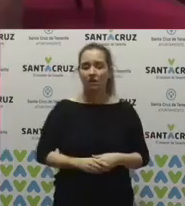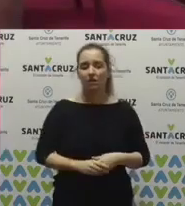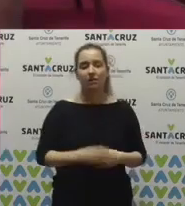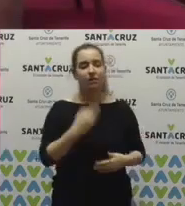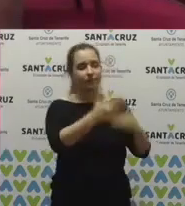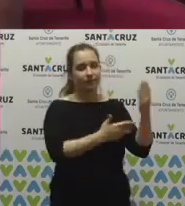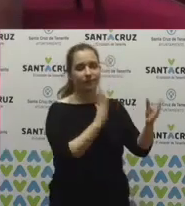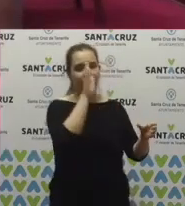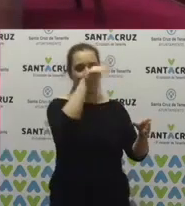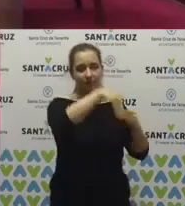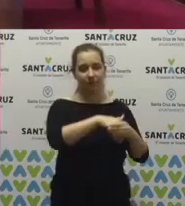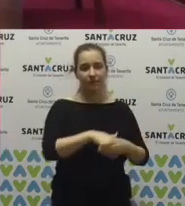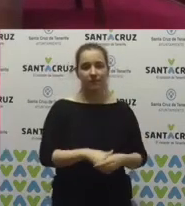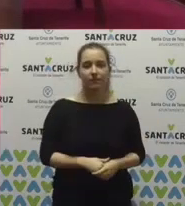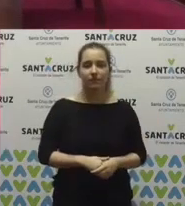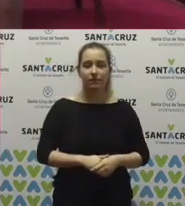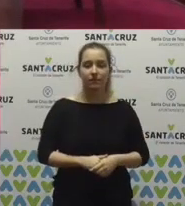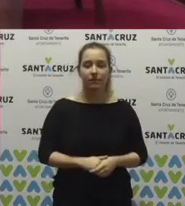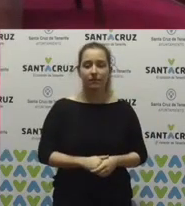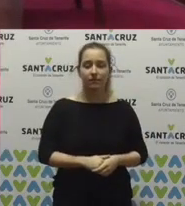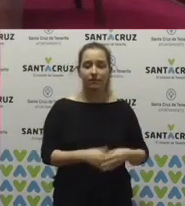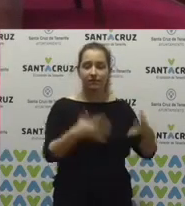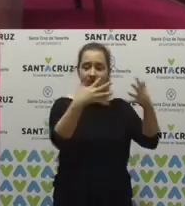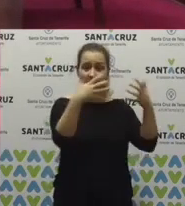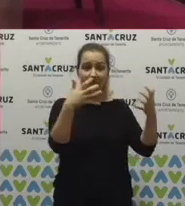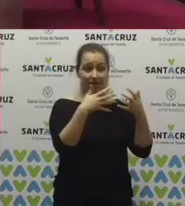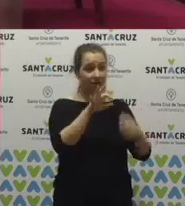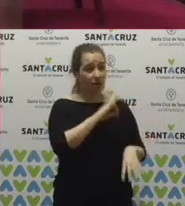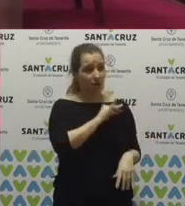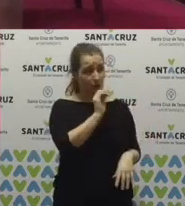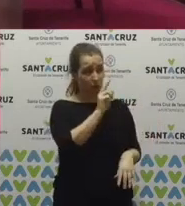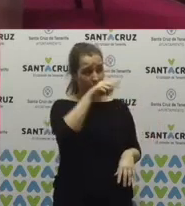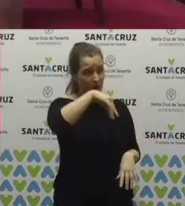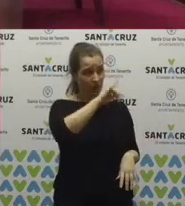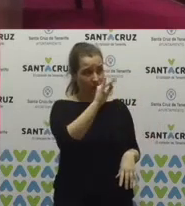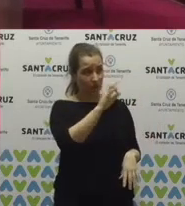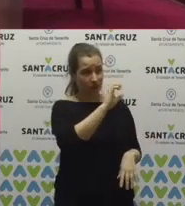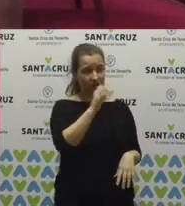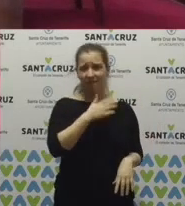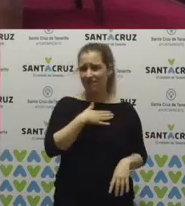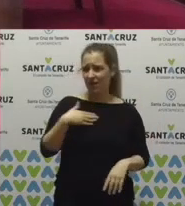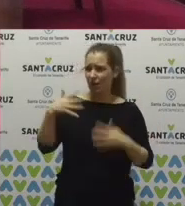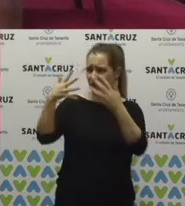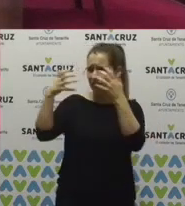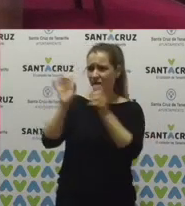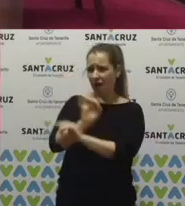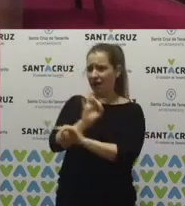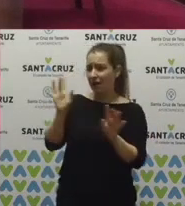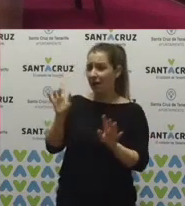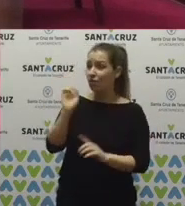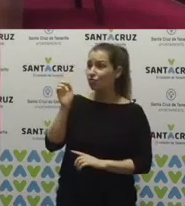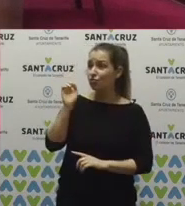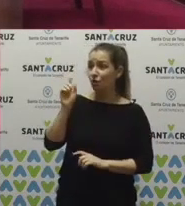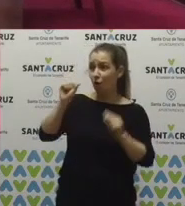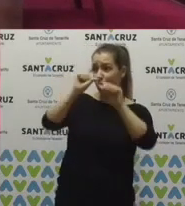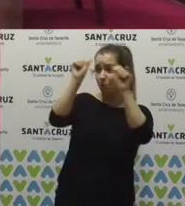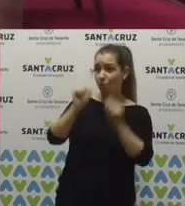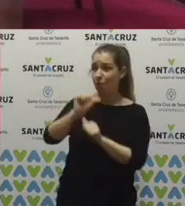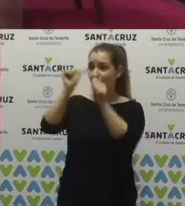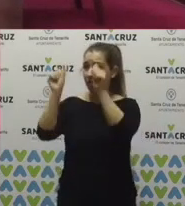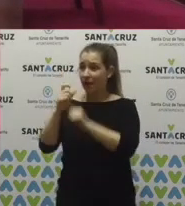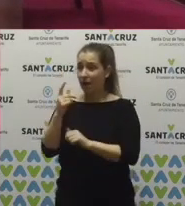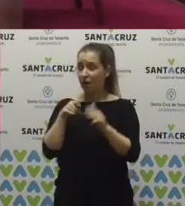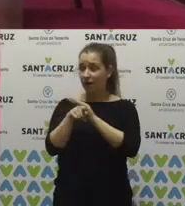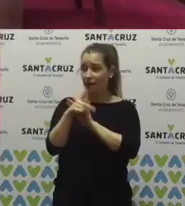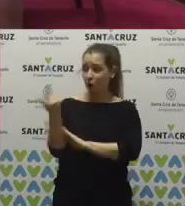a la votación con el texto dos ojos si el texto me gustaría aclararlo es simplemente evaluar en los dos modelos de gestión sin